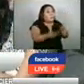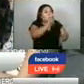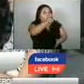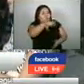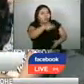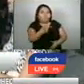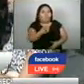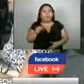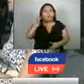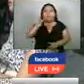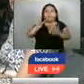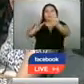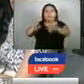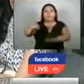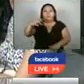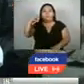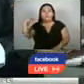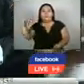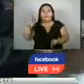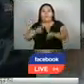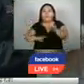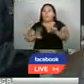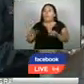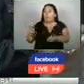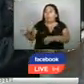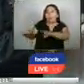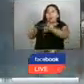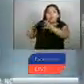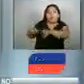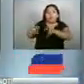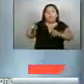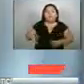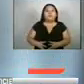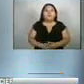27 mil dólares de cuentas bancarias.